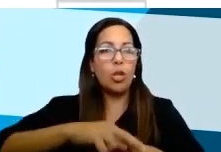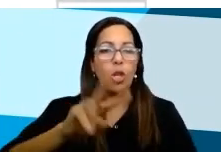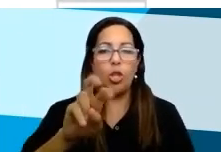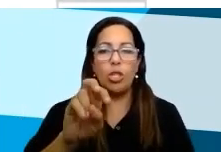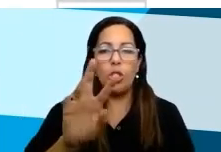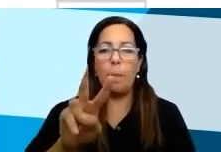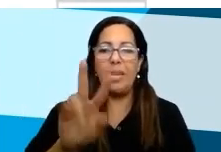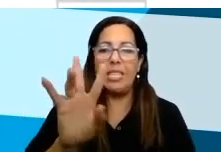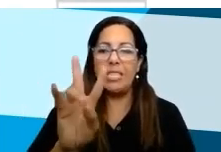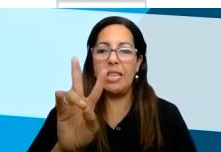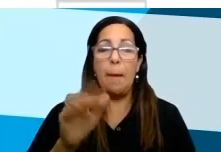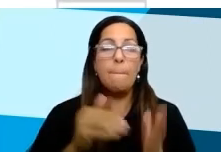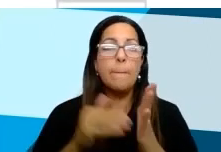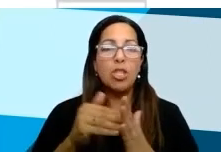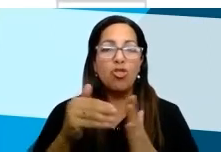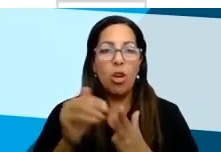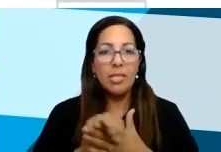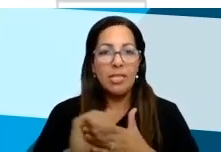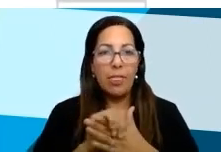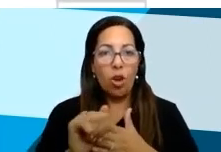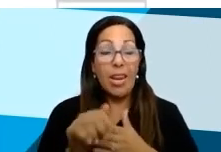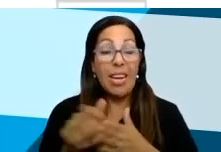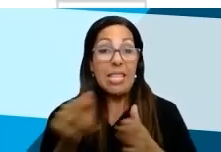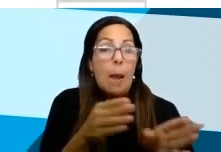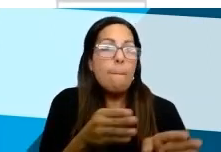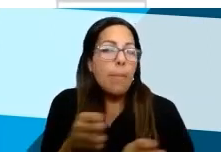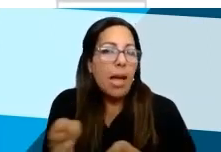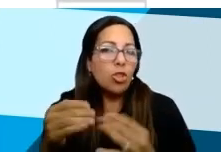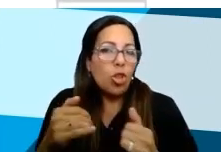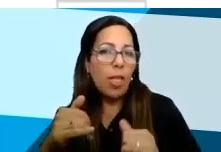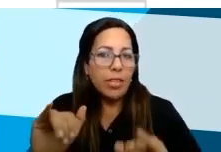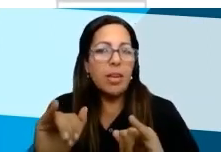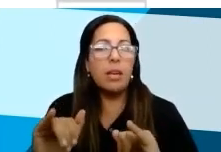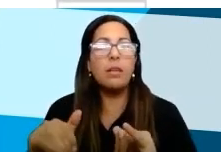millones de dólares, que eso actualmente ese plan está en proceso de comentario.